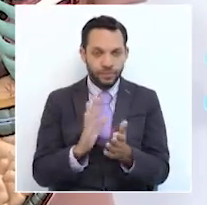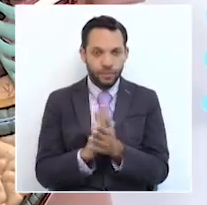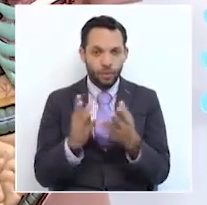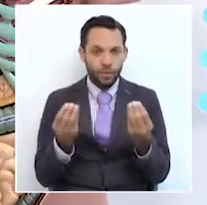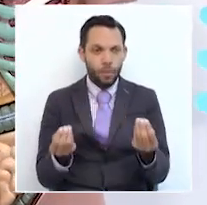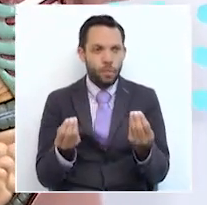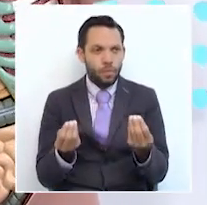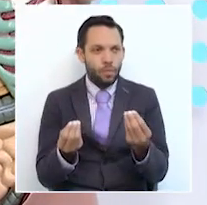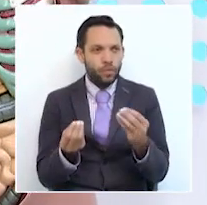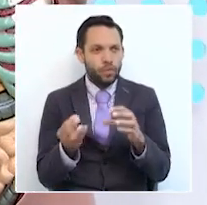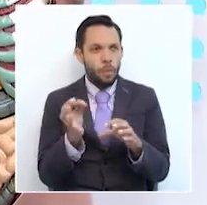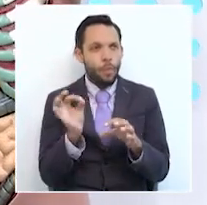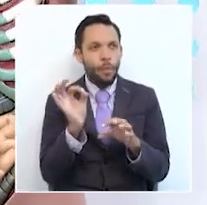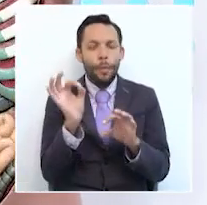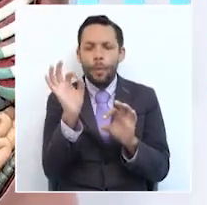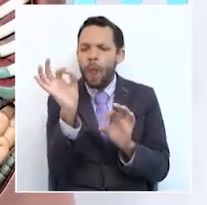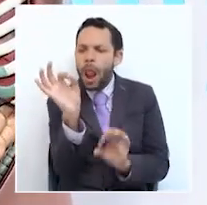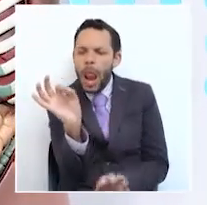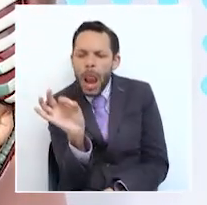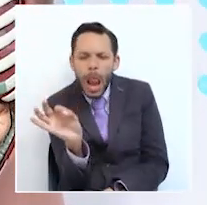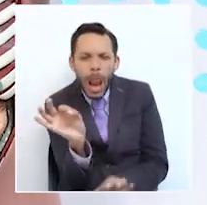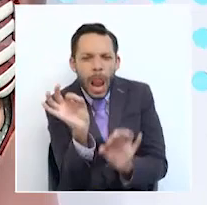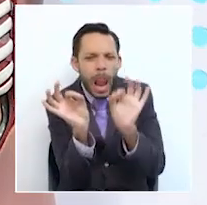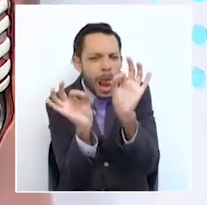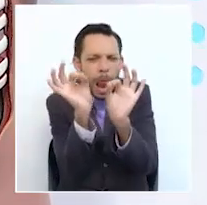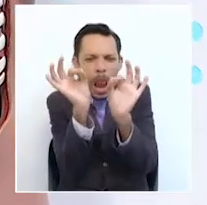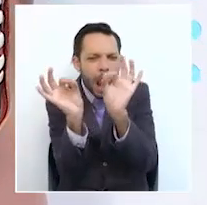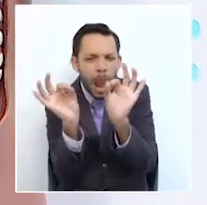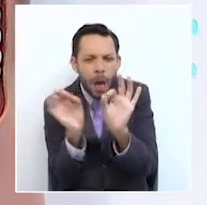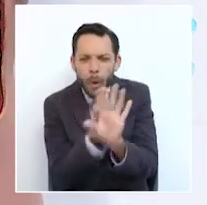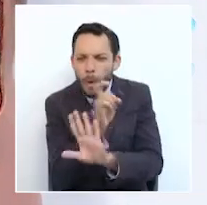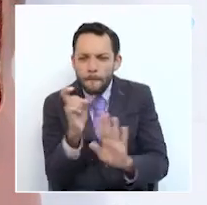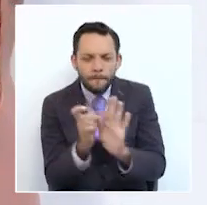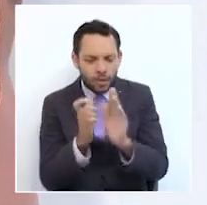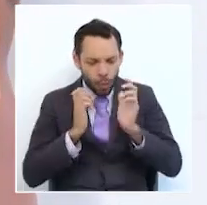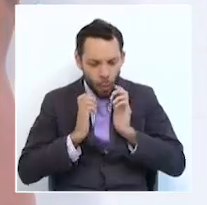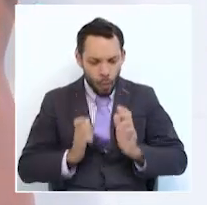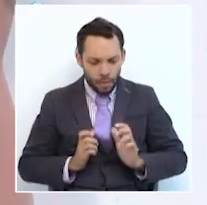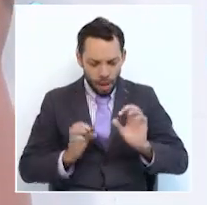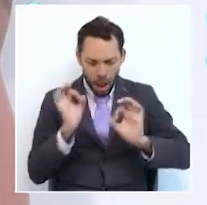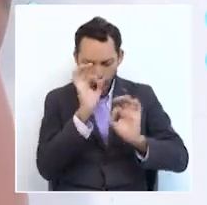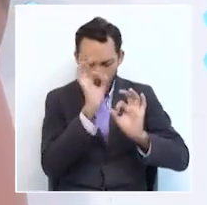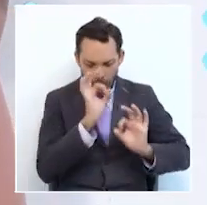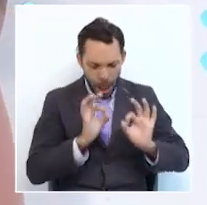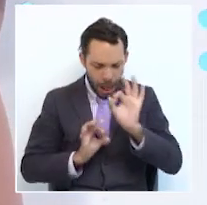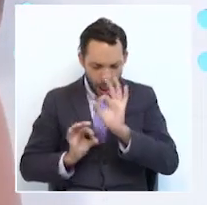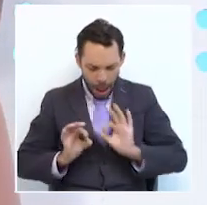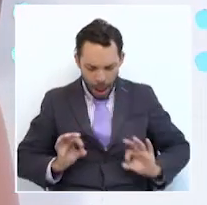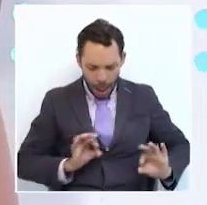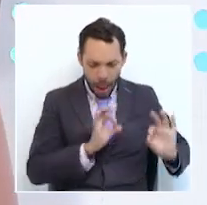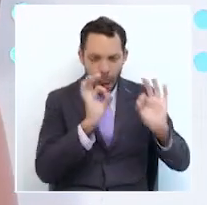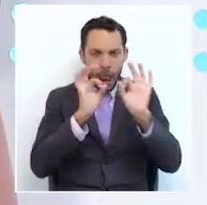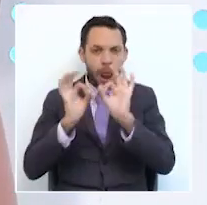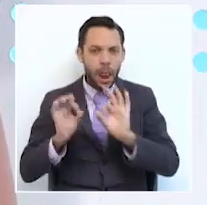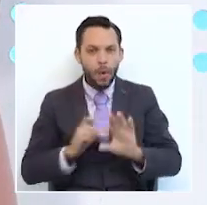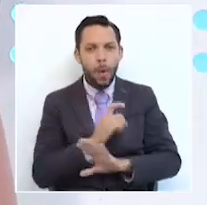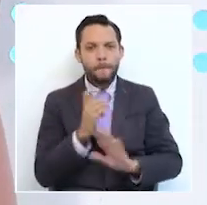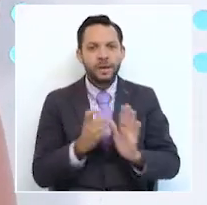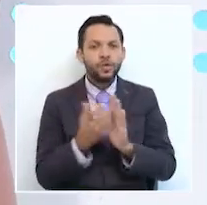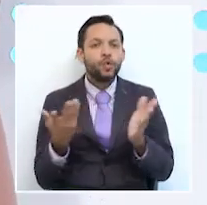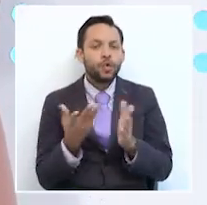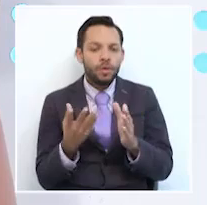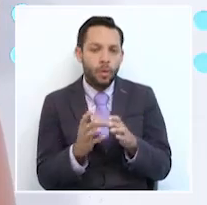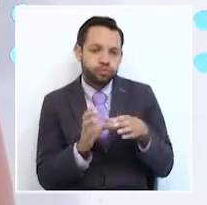ganglionares muy importantes que recogen toda la parte inmunológica del seno y